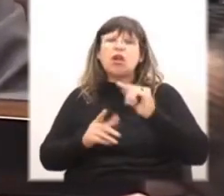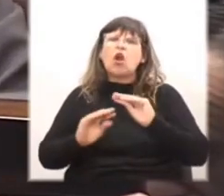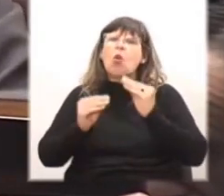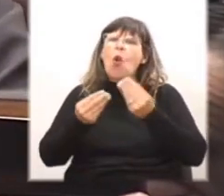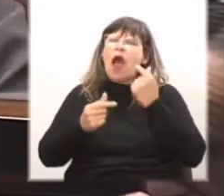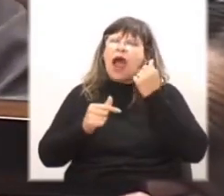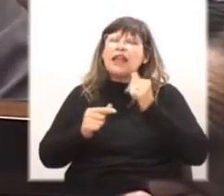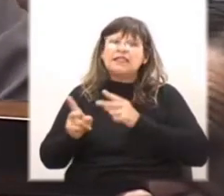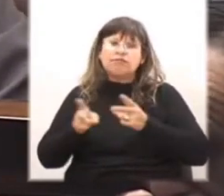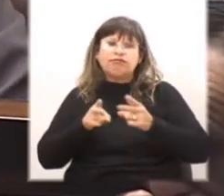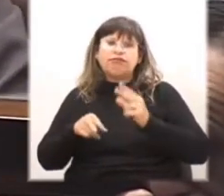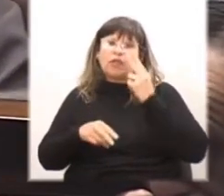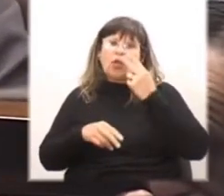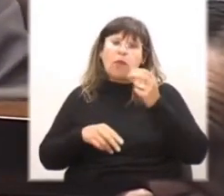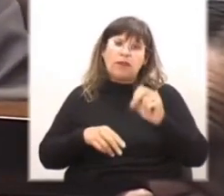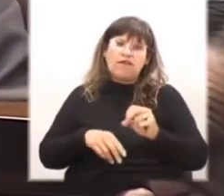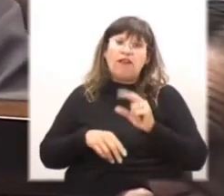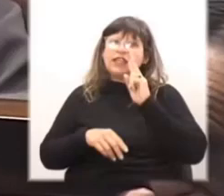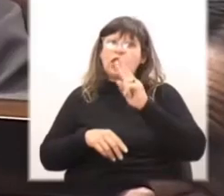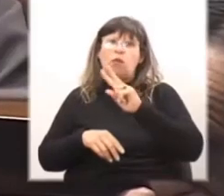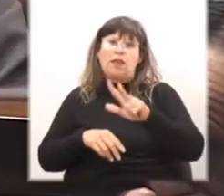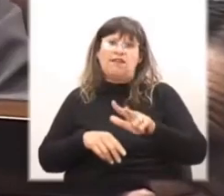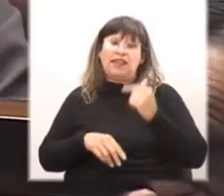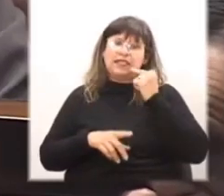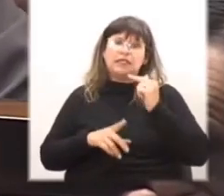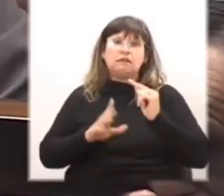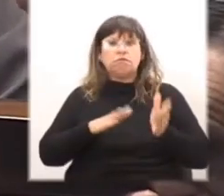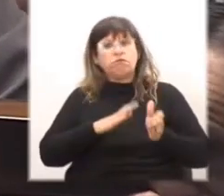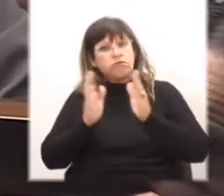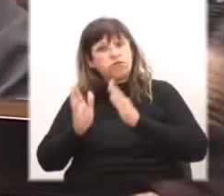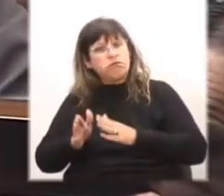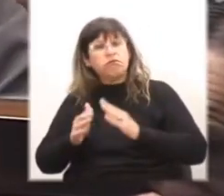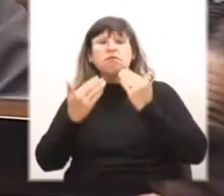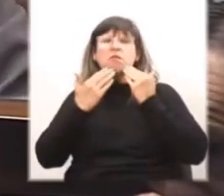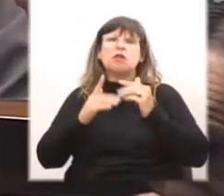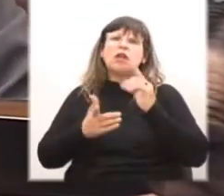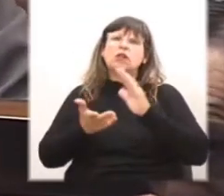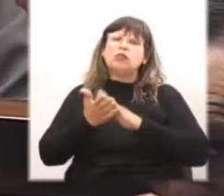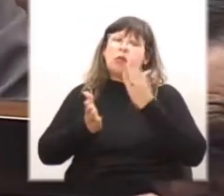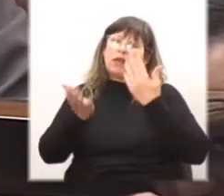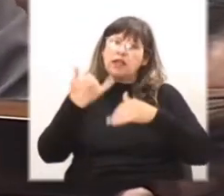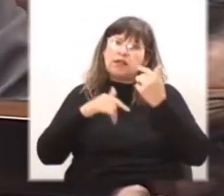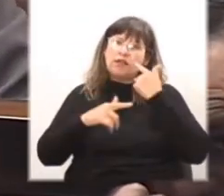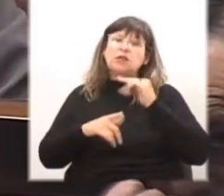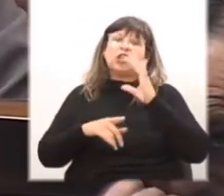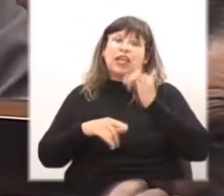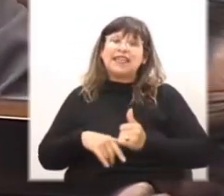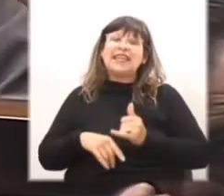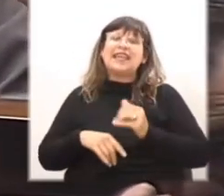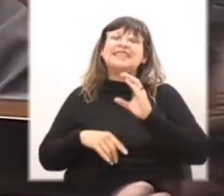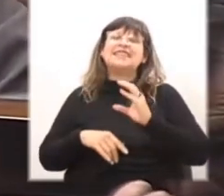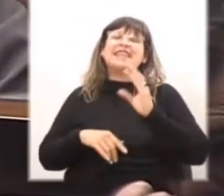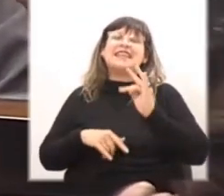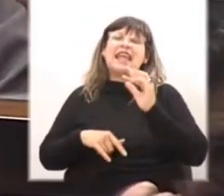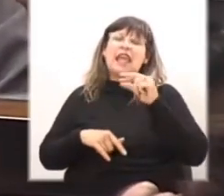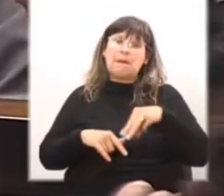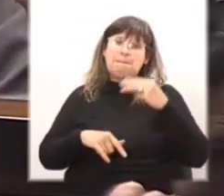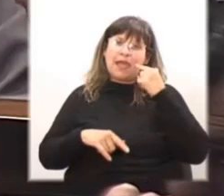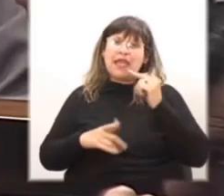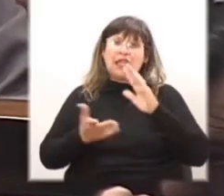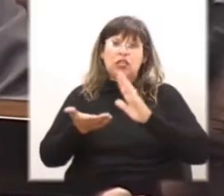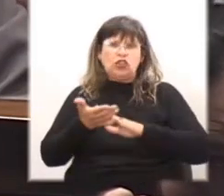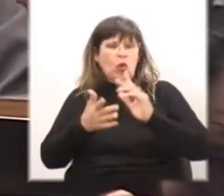y 2023. Por otro lado, preguntamos por la información que posee CTM sobre